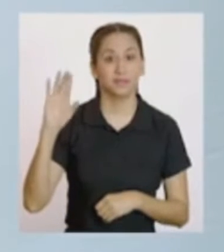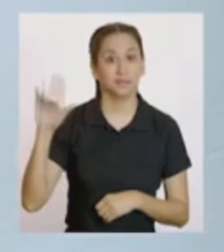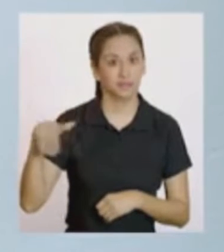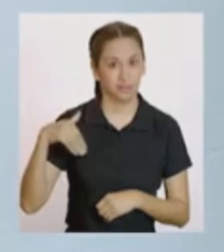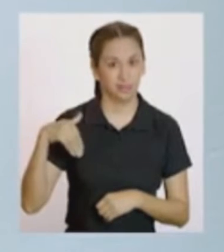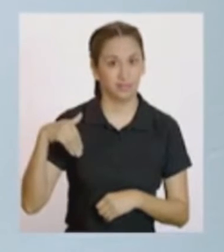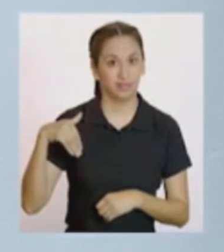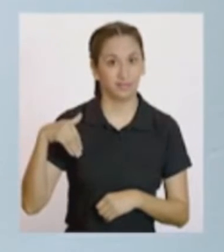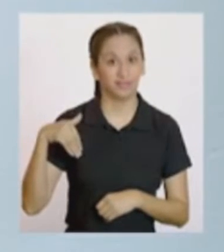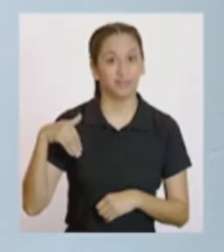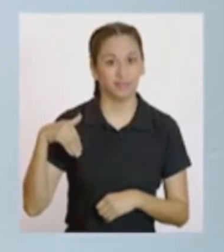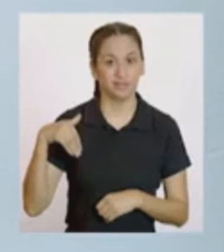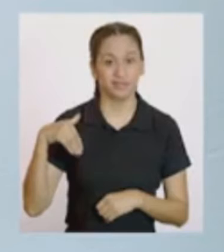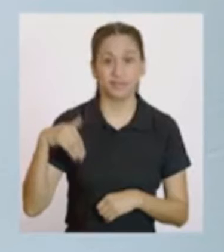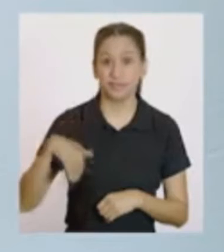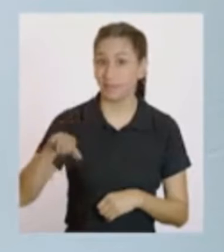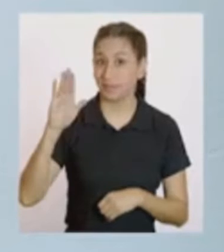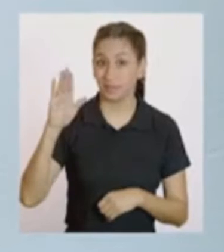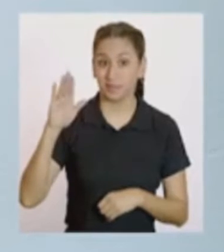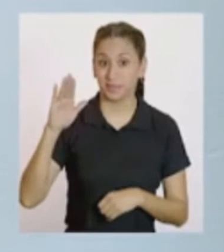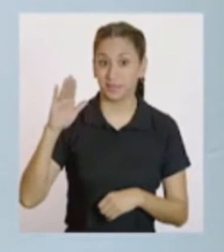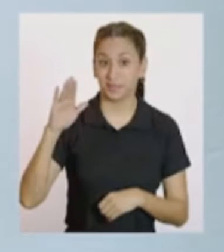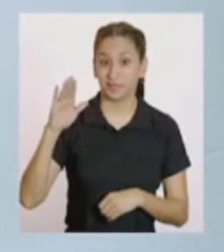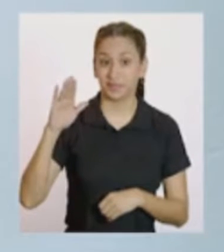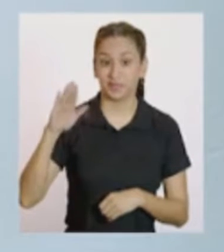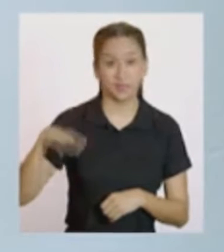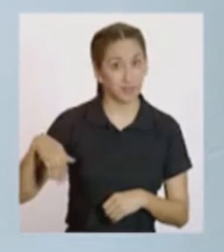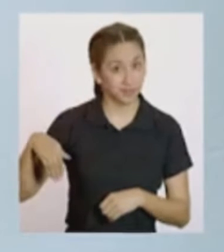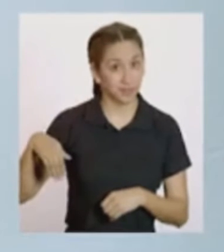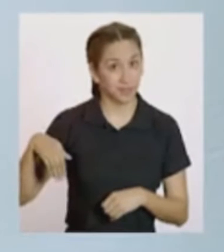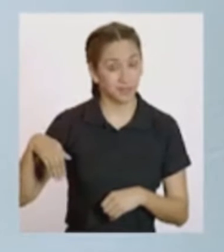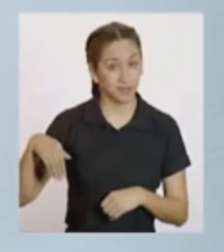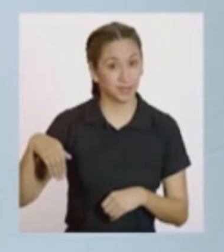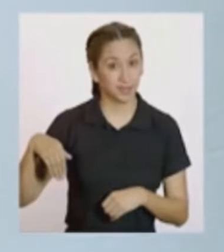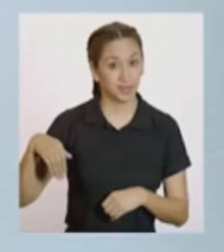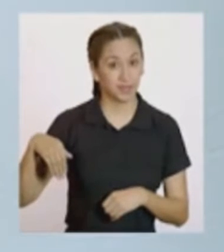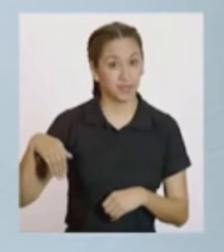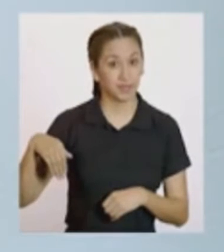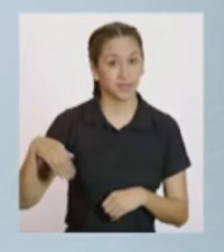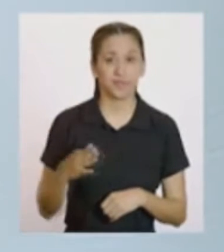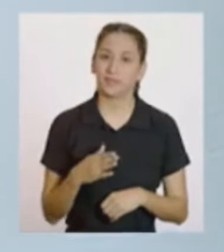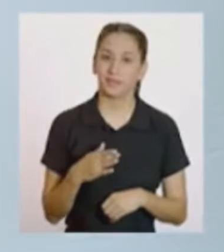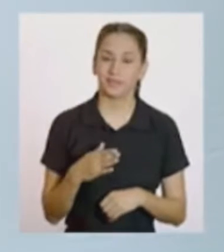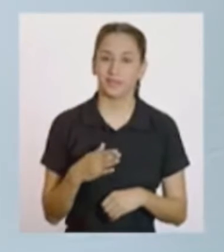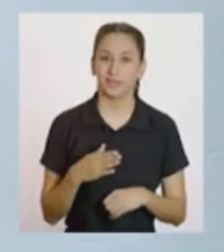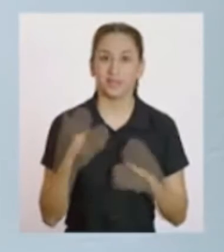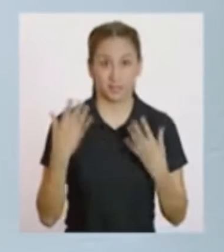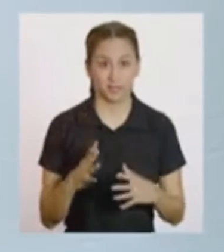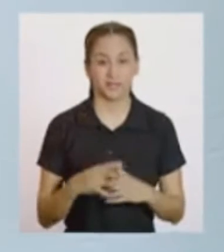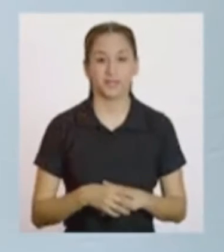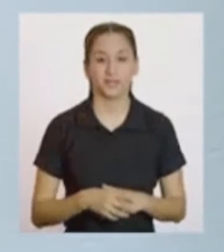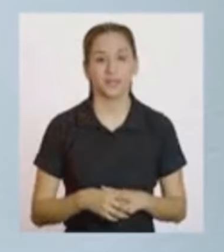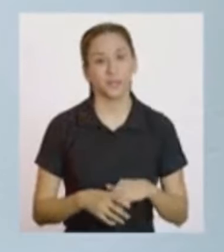Doblo el codo. Subo la mano. Regreso al centro. Y